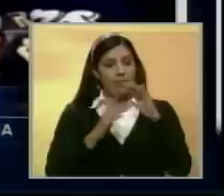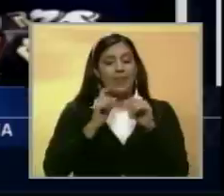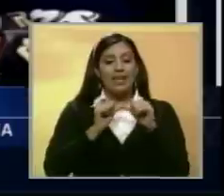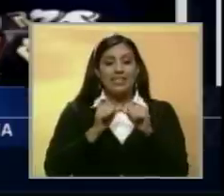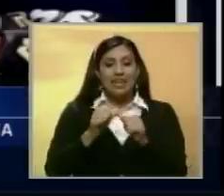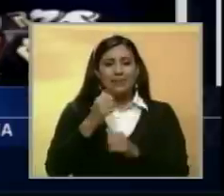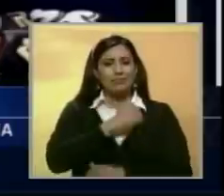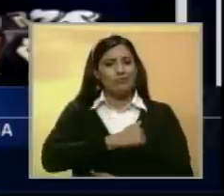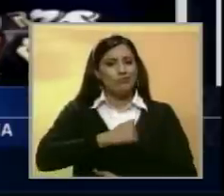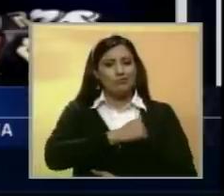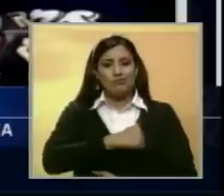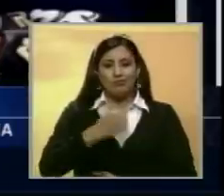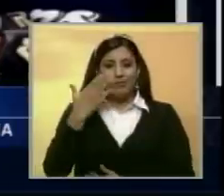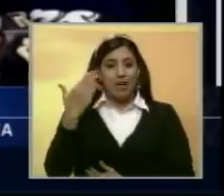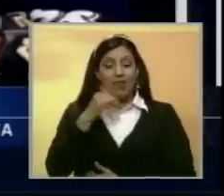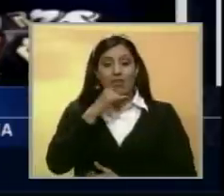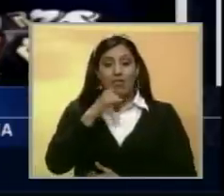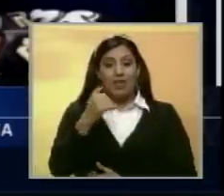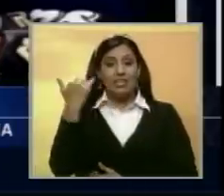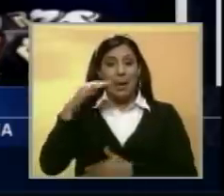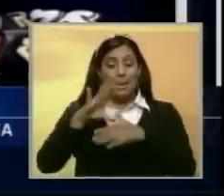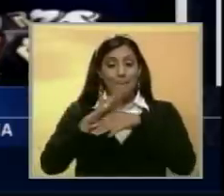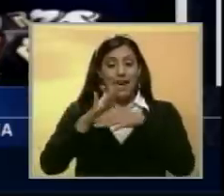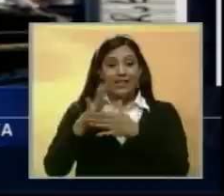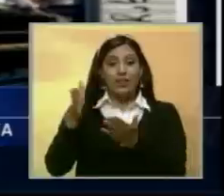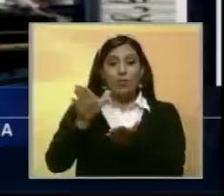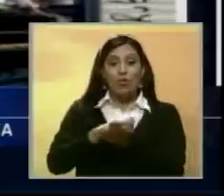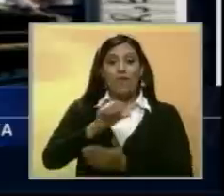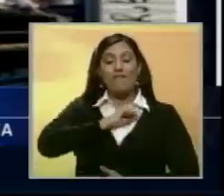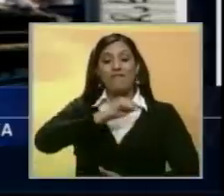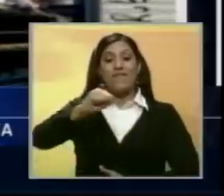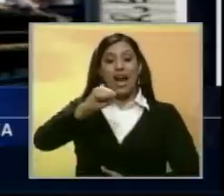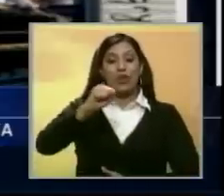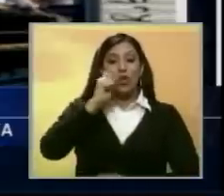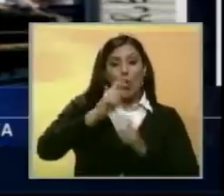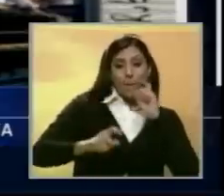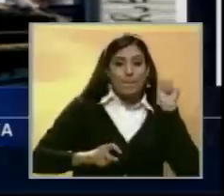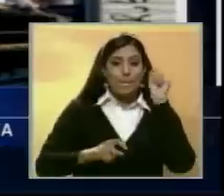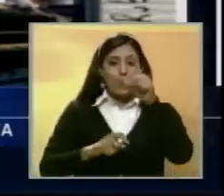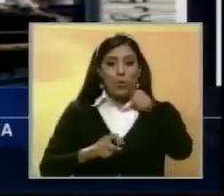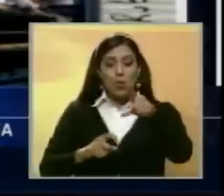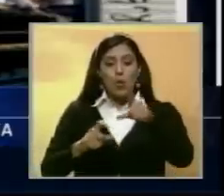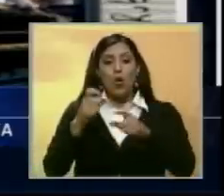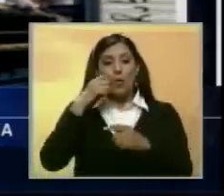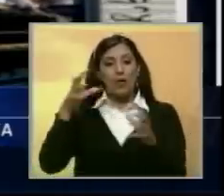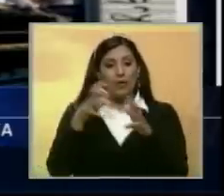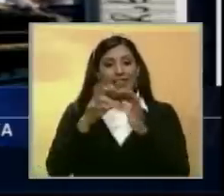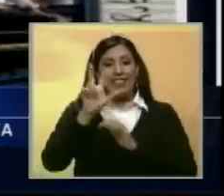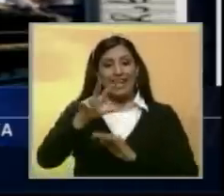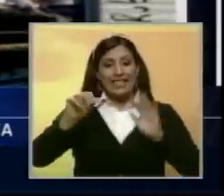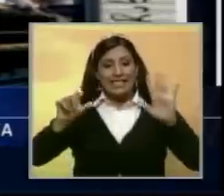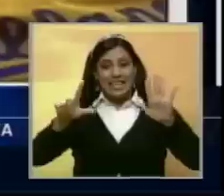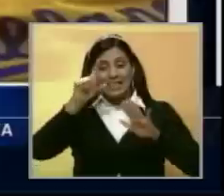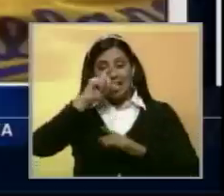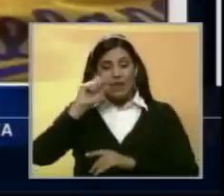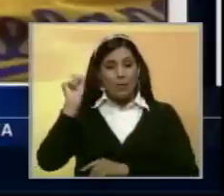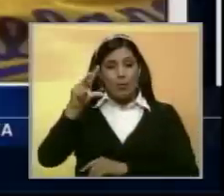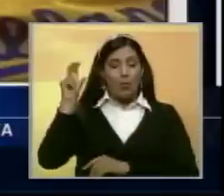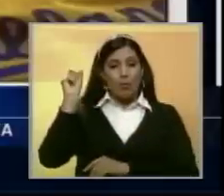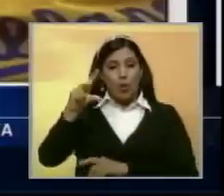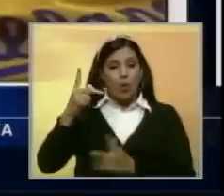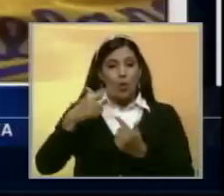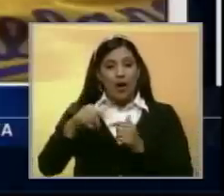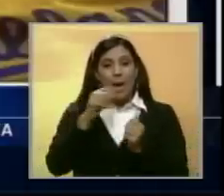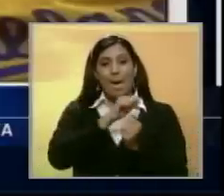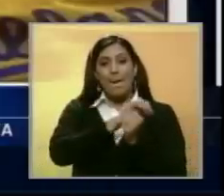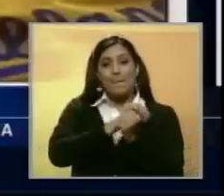Seguimos con una lamentable noticia, pues este martes falleció de un infarto el lanzador Rubén Quevedo. El derecho de 37 años lanzó 7 temporadas en el